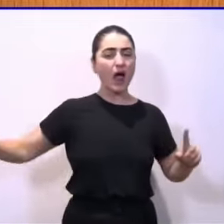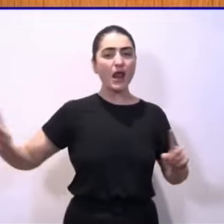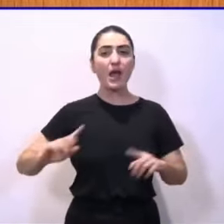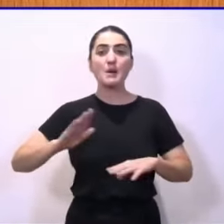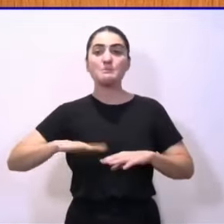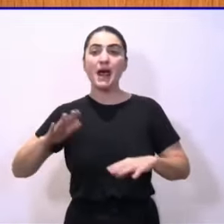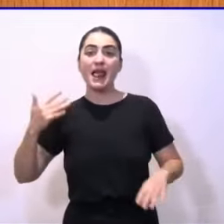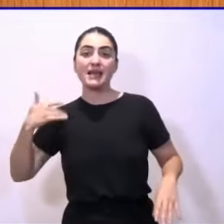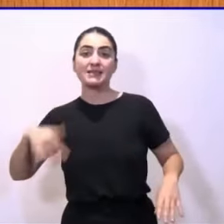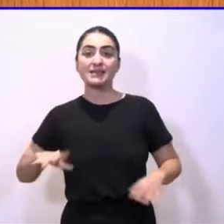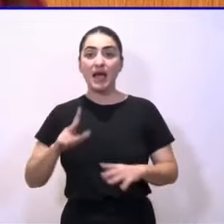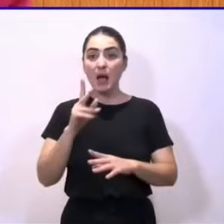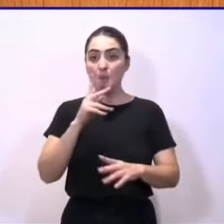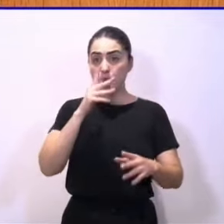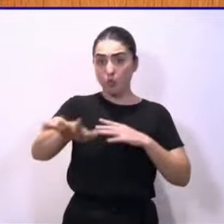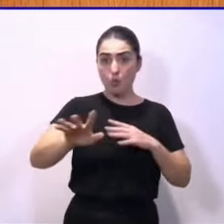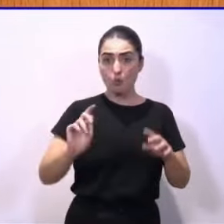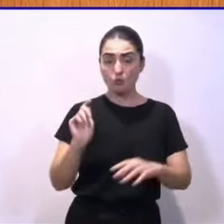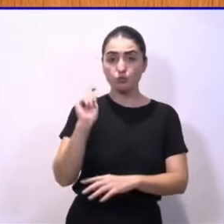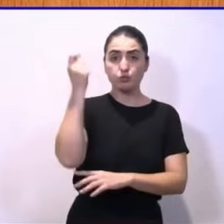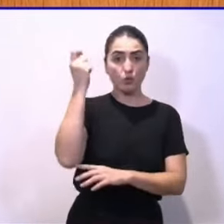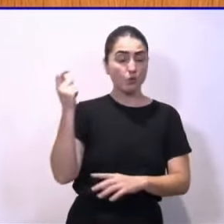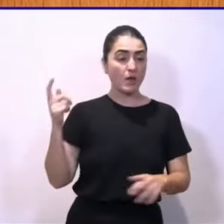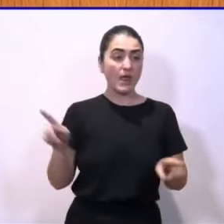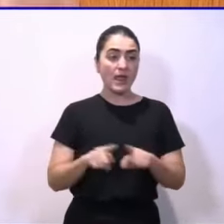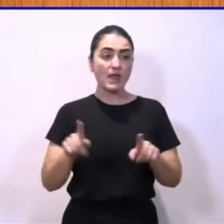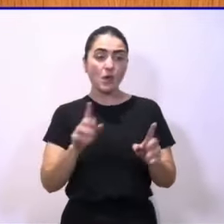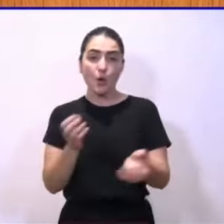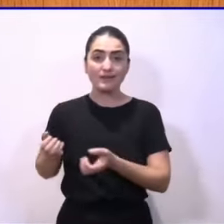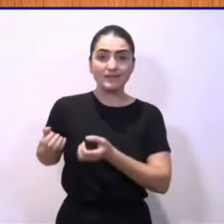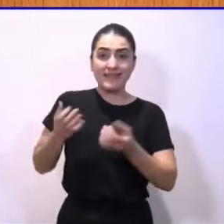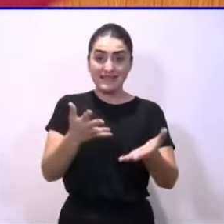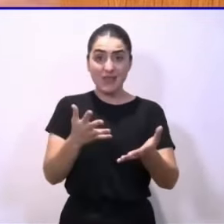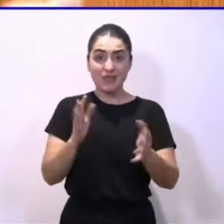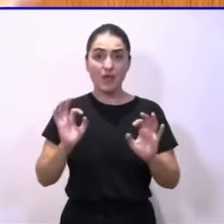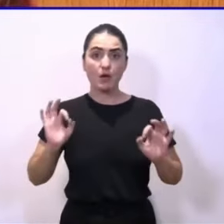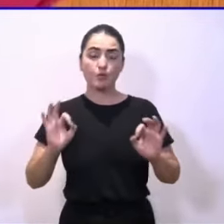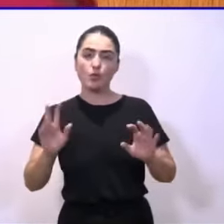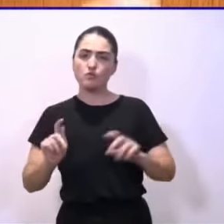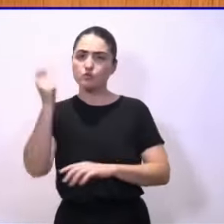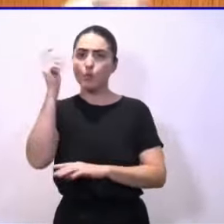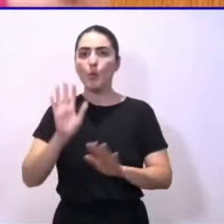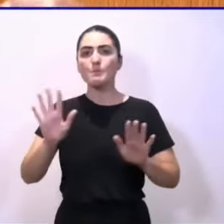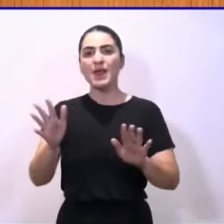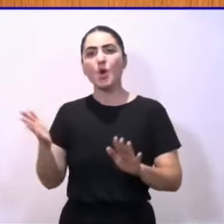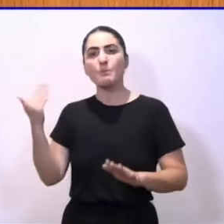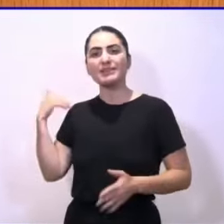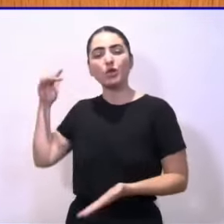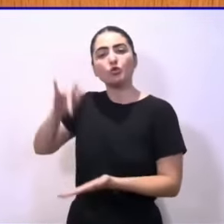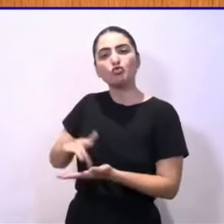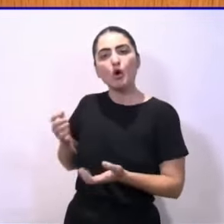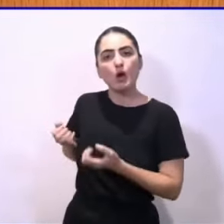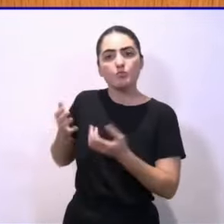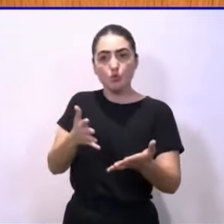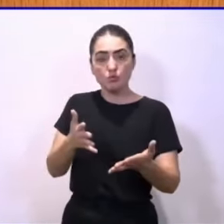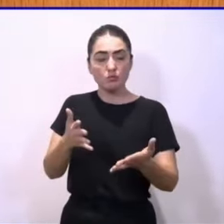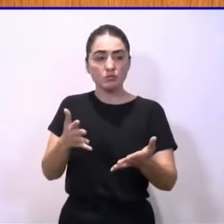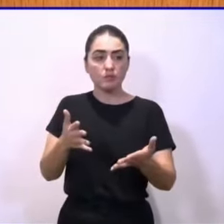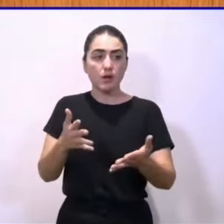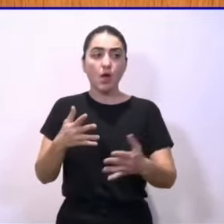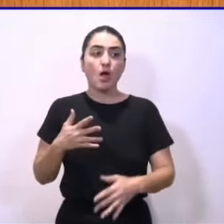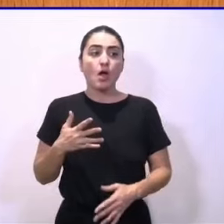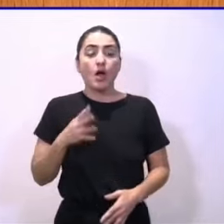triunfan esos pleitos, como ha ocurrido con esta sentencia de 13 de junio del 2024, pero que ya había ocurrido en distintas ocasiones con anterioridad,